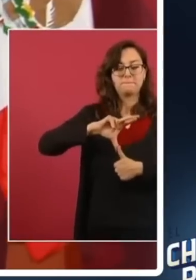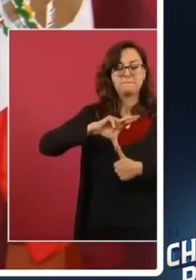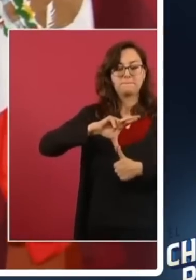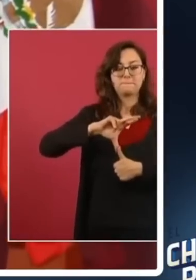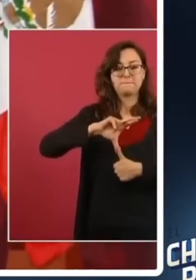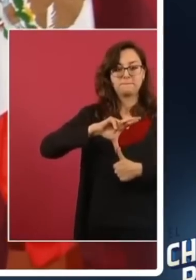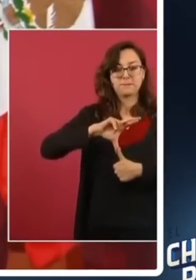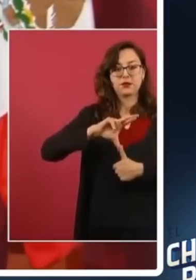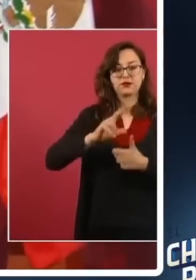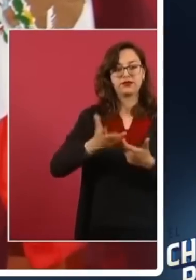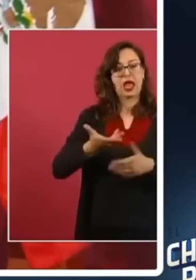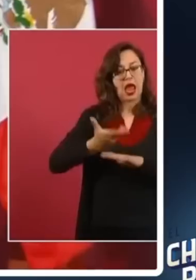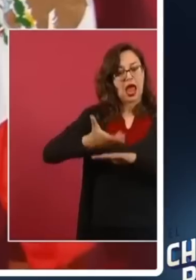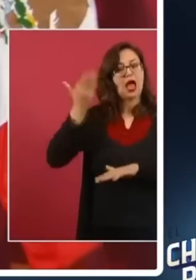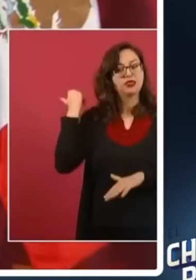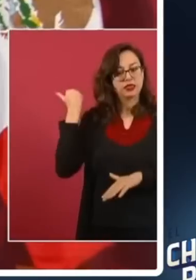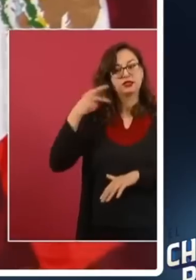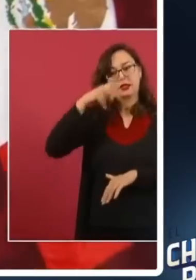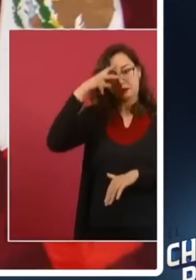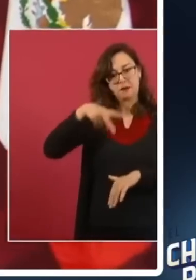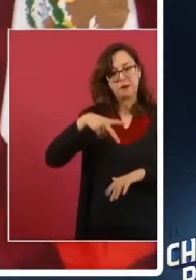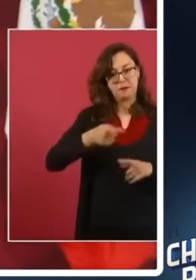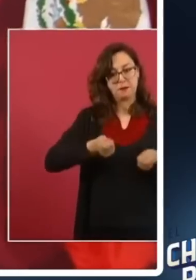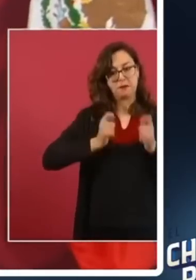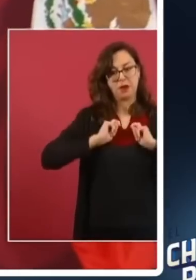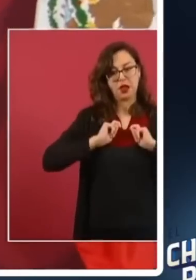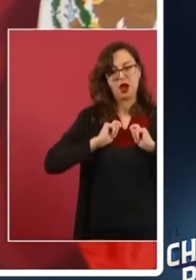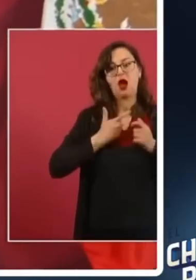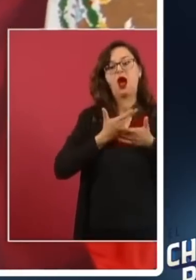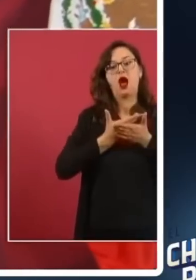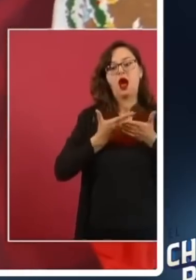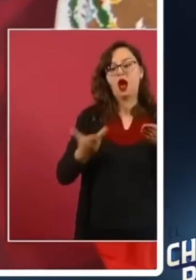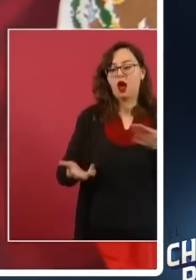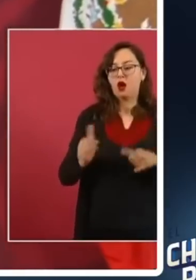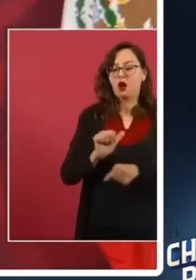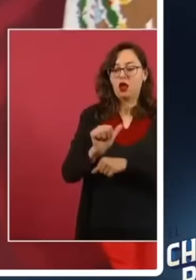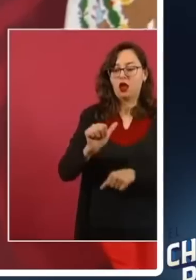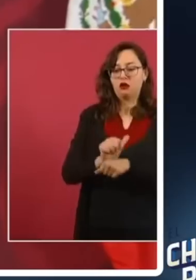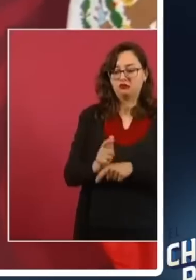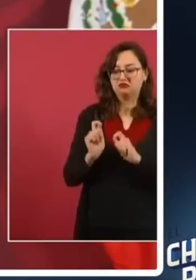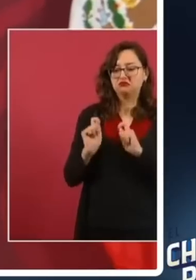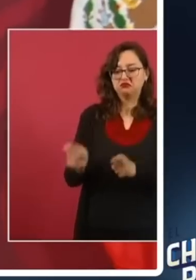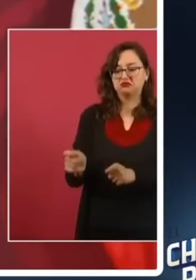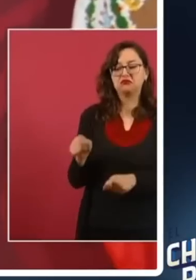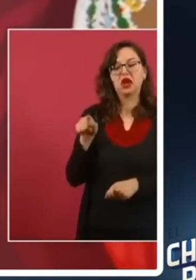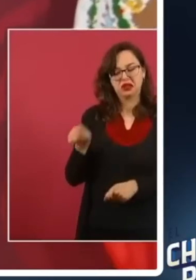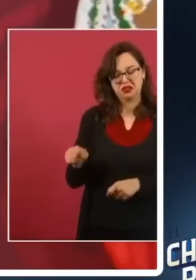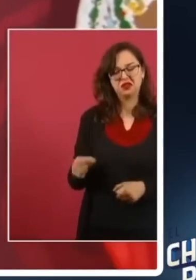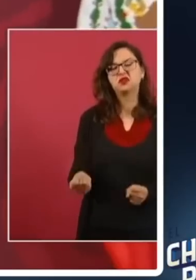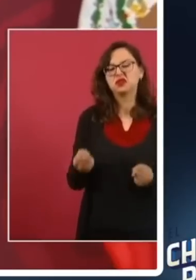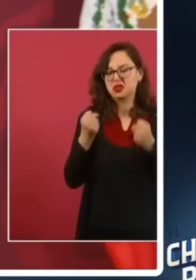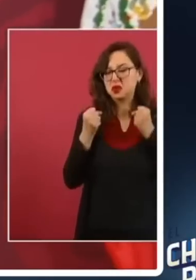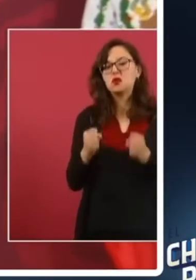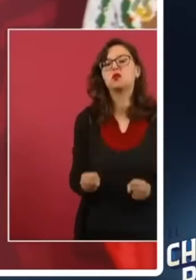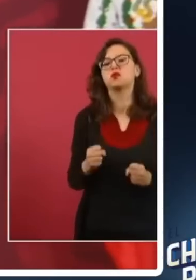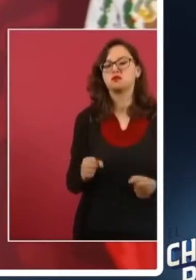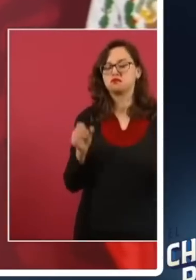es argentina ahora él va a ir y seguramente él va a hablar este